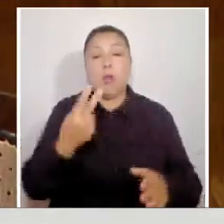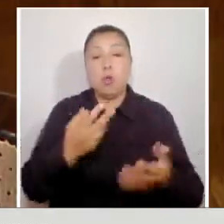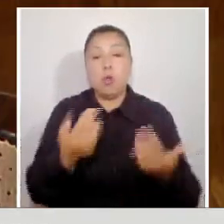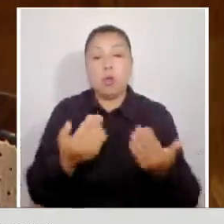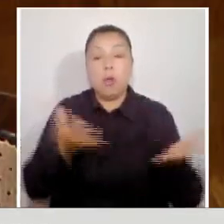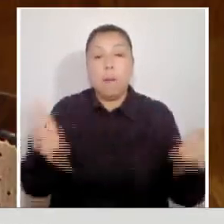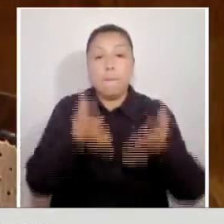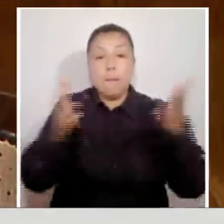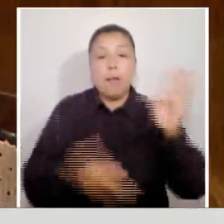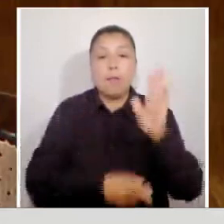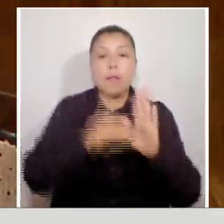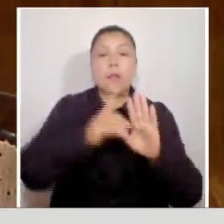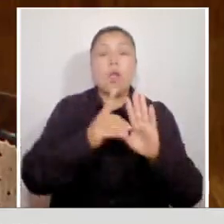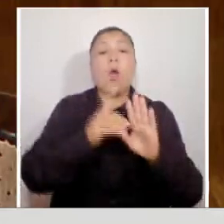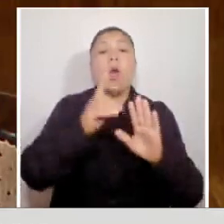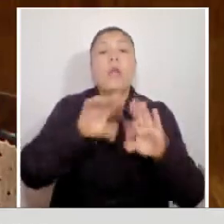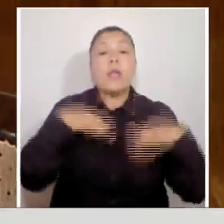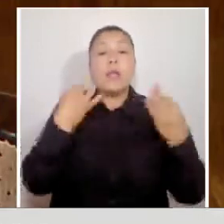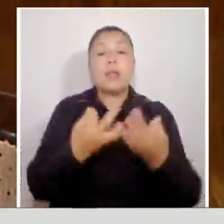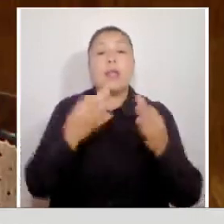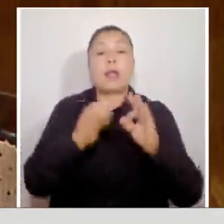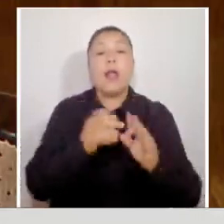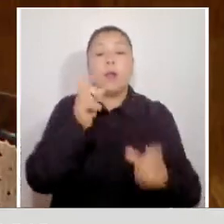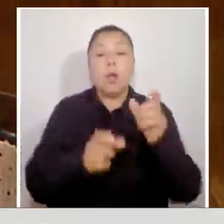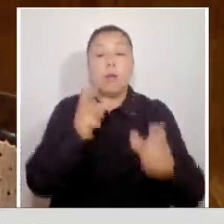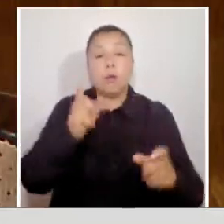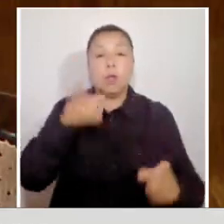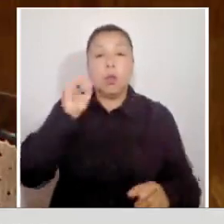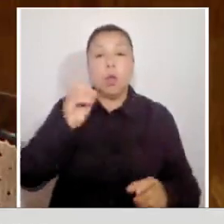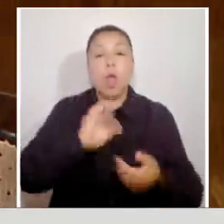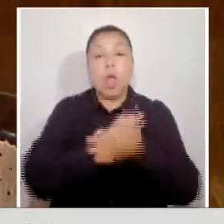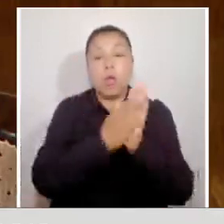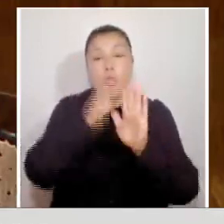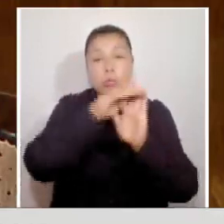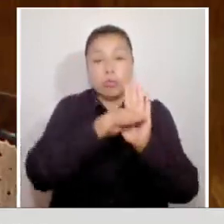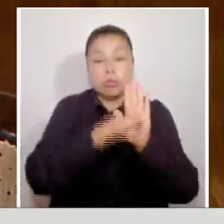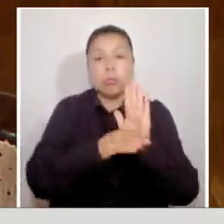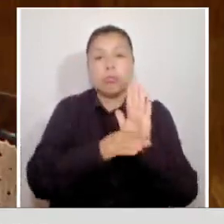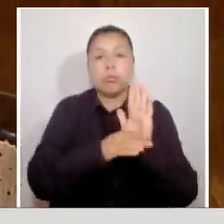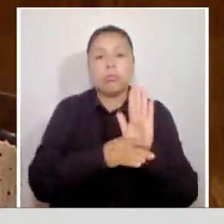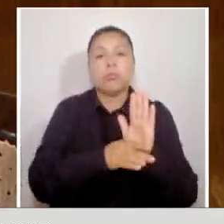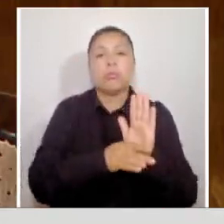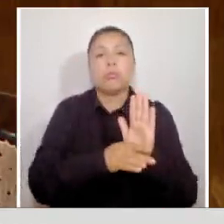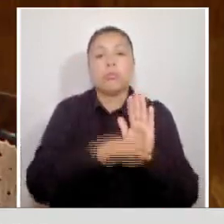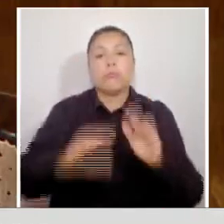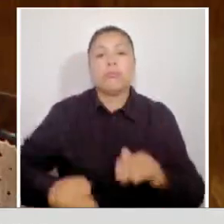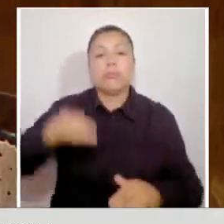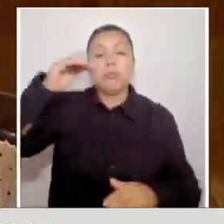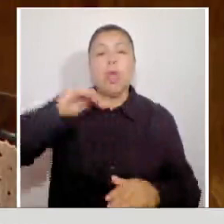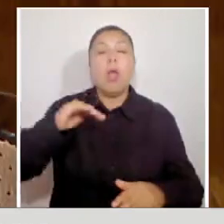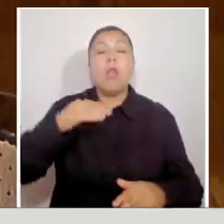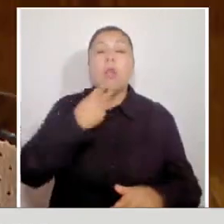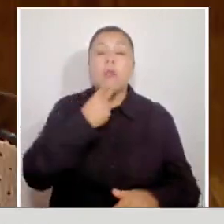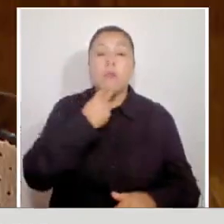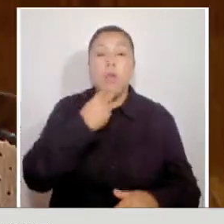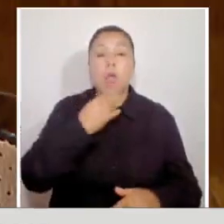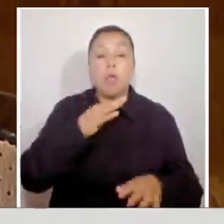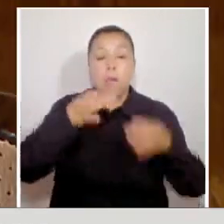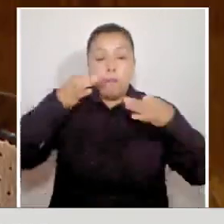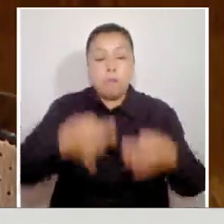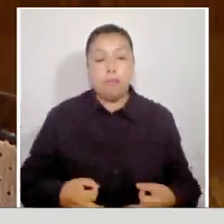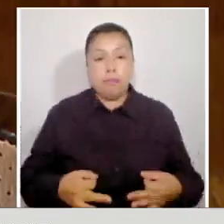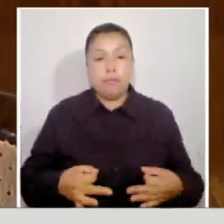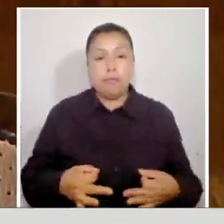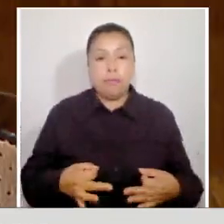desarrollo integral de las personas con discapacidad en todos los ámbitos y etapas del ciclo vital de manera que puedan concretar una efectiva